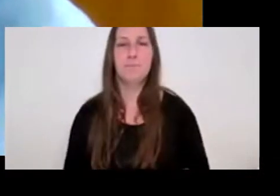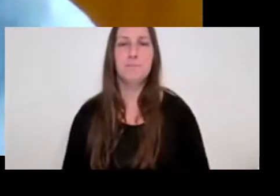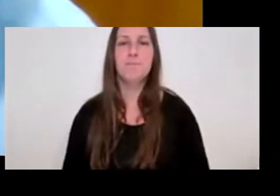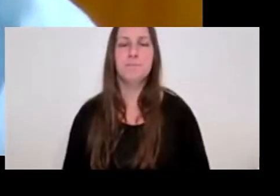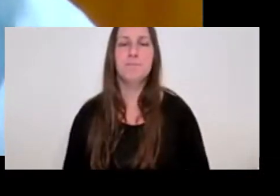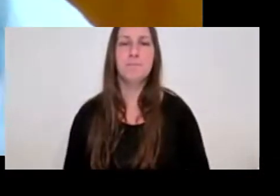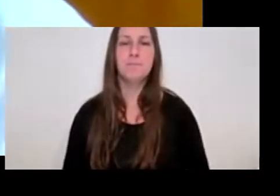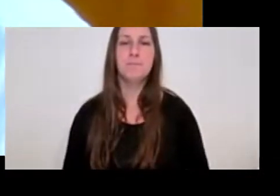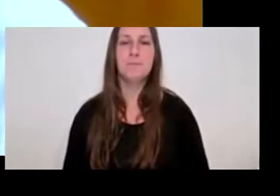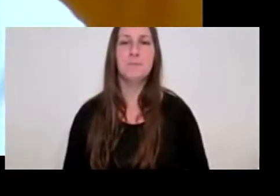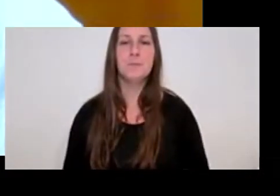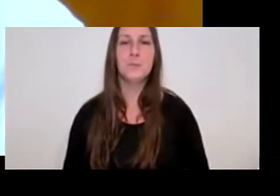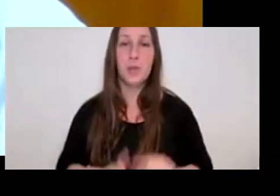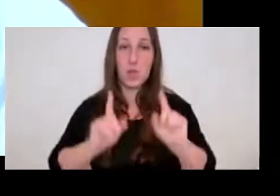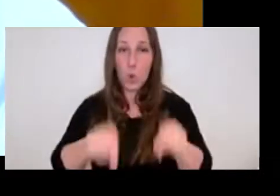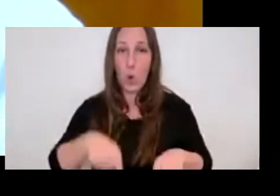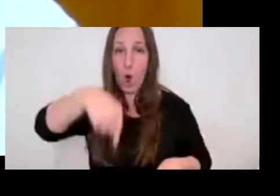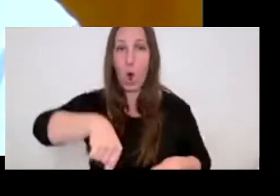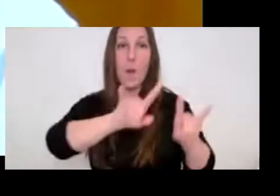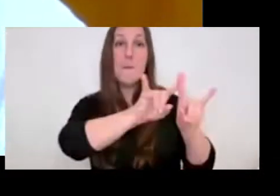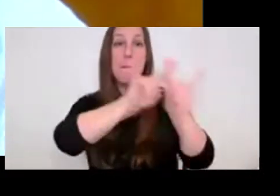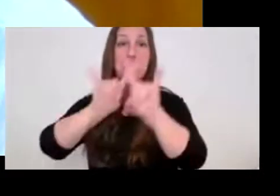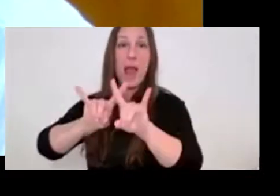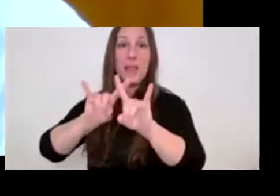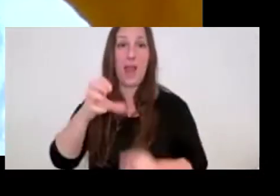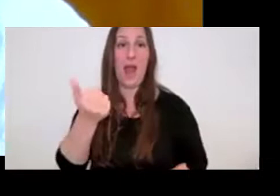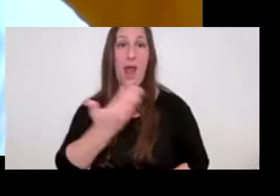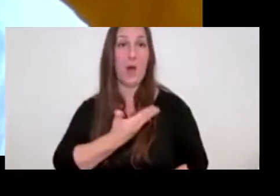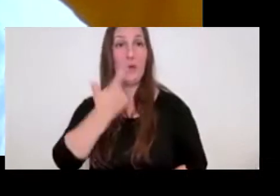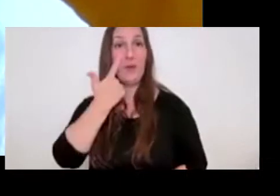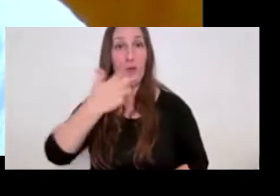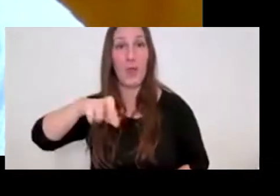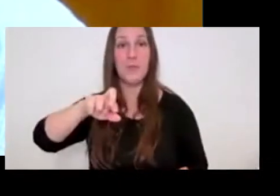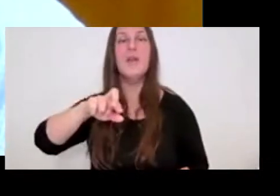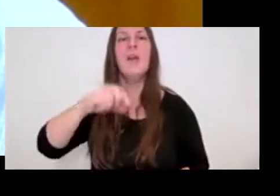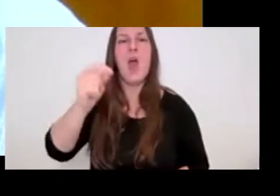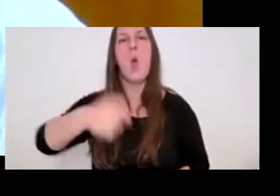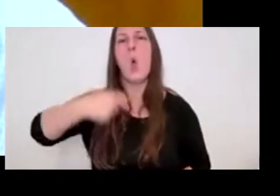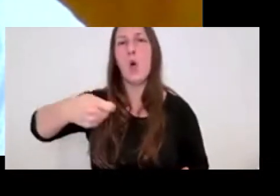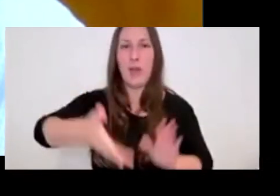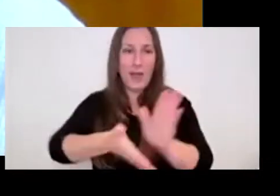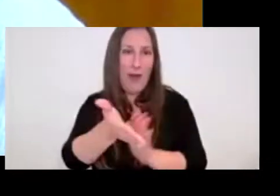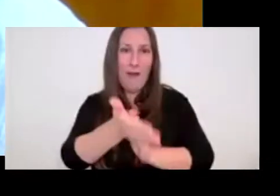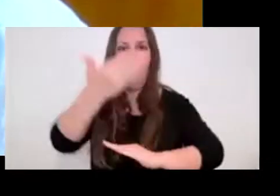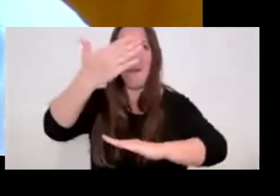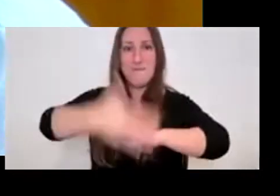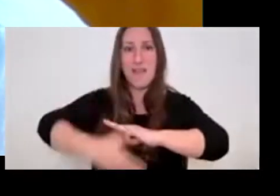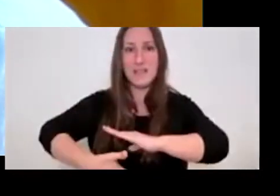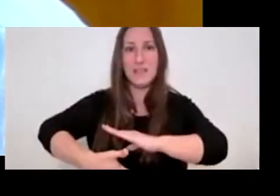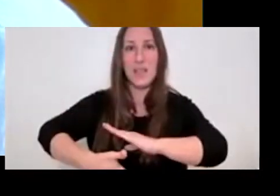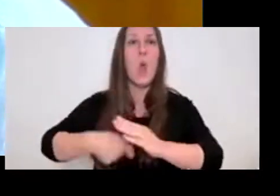Igual, hoy en la página de AFIP, digo, ¿no? En la página de usted, está la cuota que va a vencer ahora, es la cuota nueva